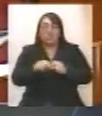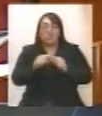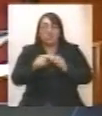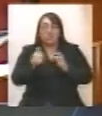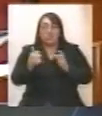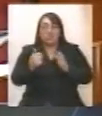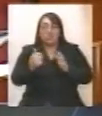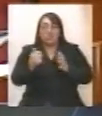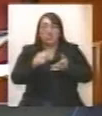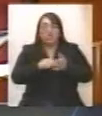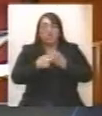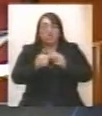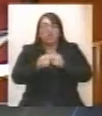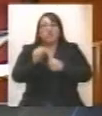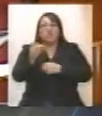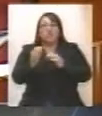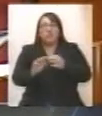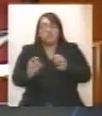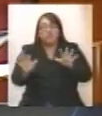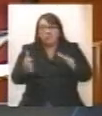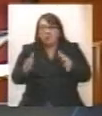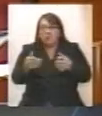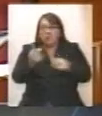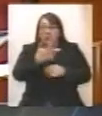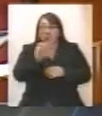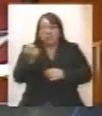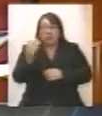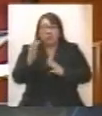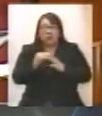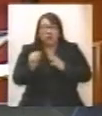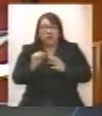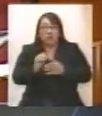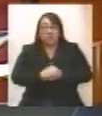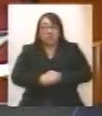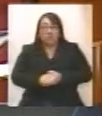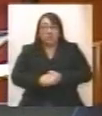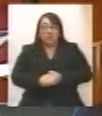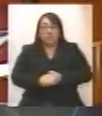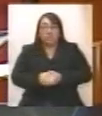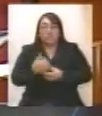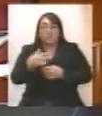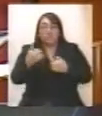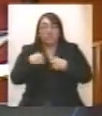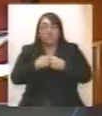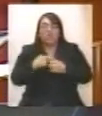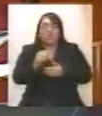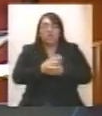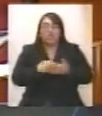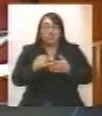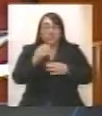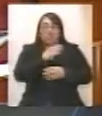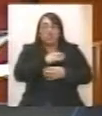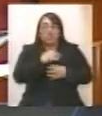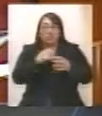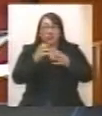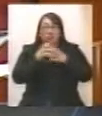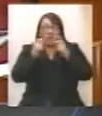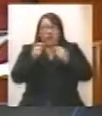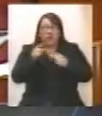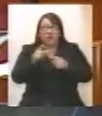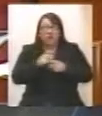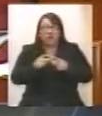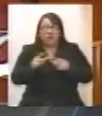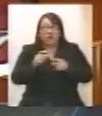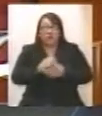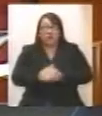2016, con un presupuesto aproximado de 300 millones de soles, se contará con los centros de comando y control en dichas